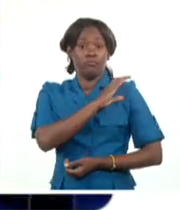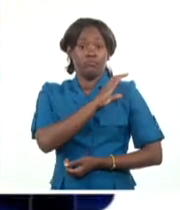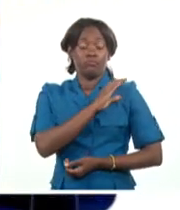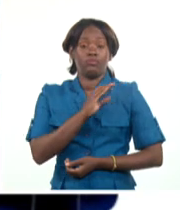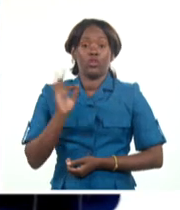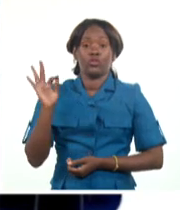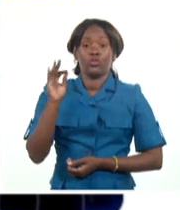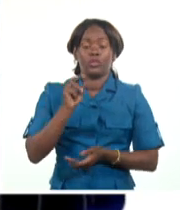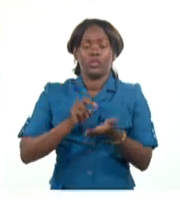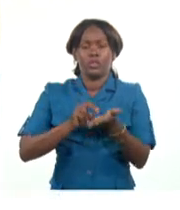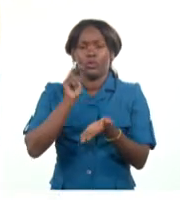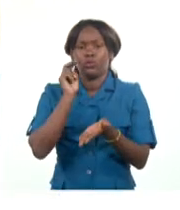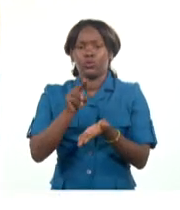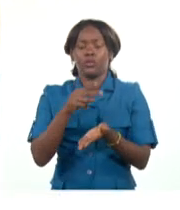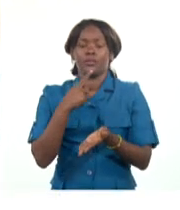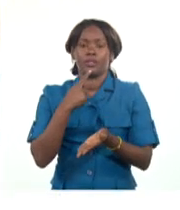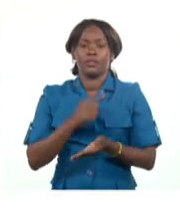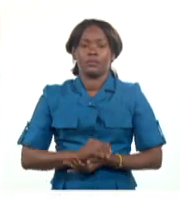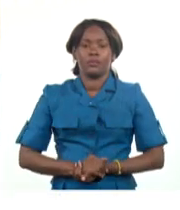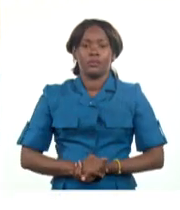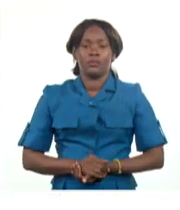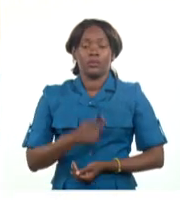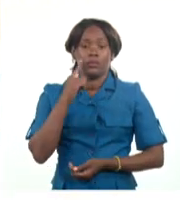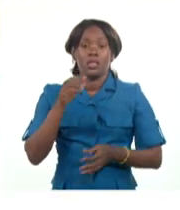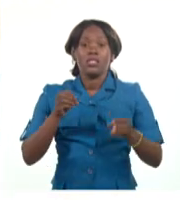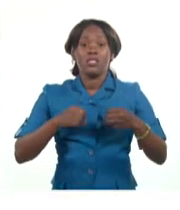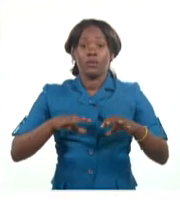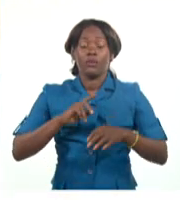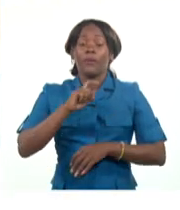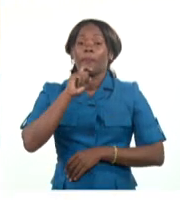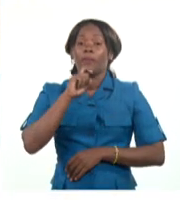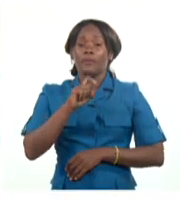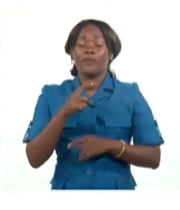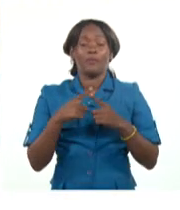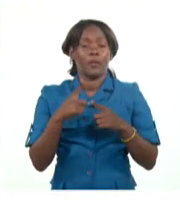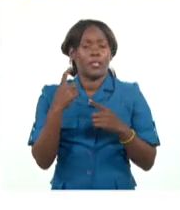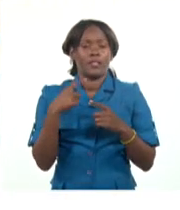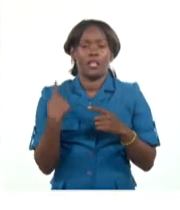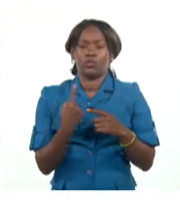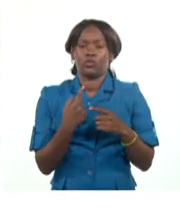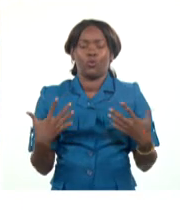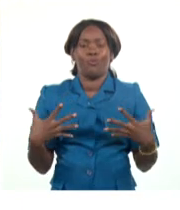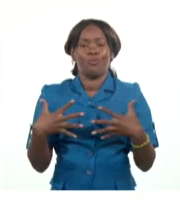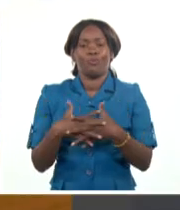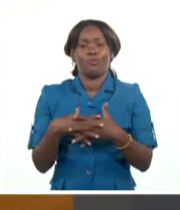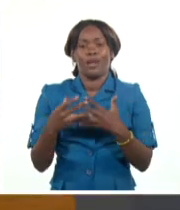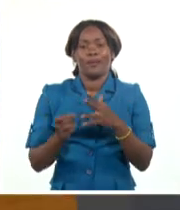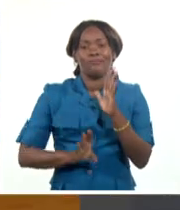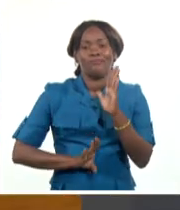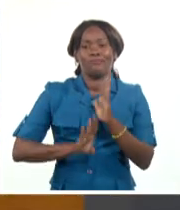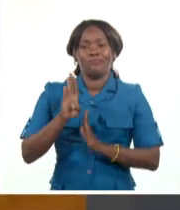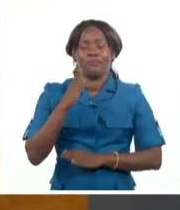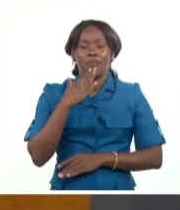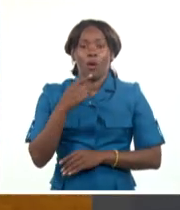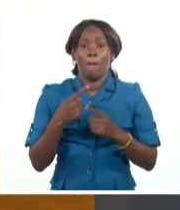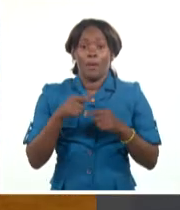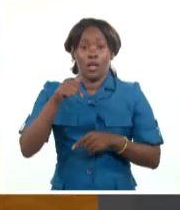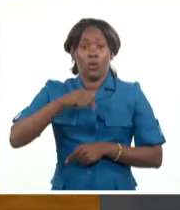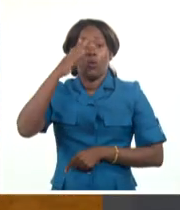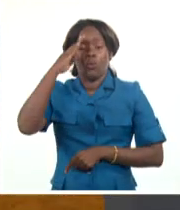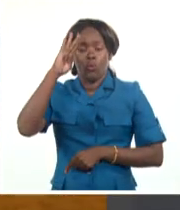un contexto de crisis multidimensional, la unión resulta vital y estratégica y será un pilar que preservará Cuba durante